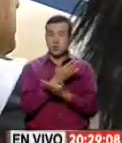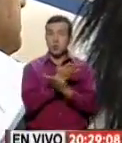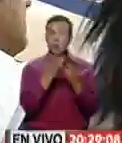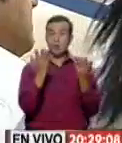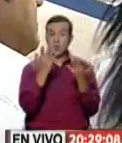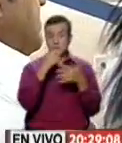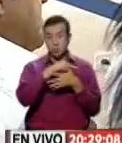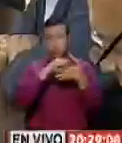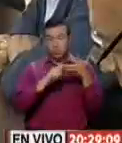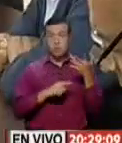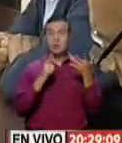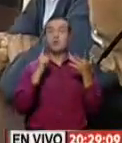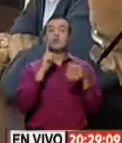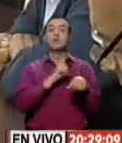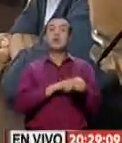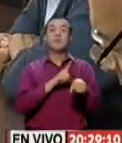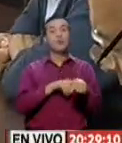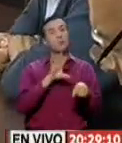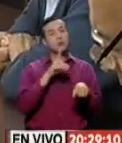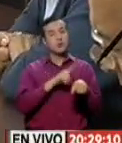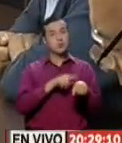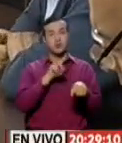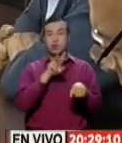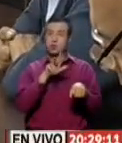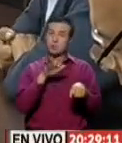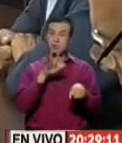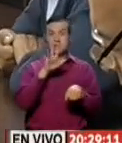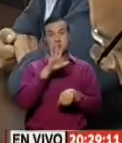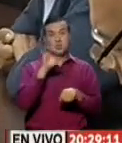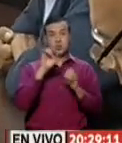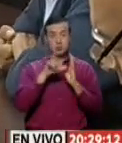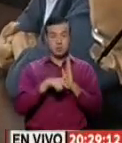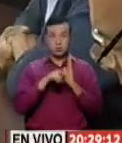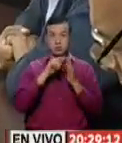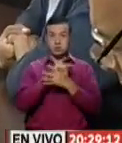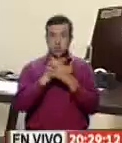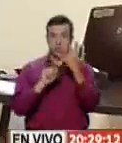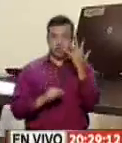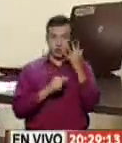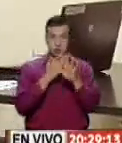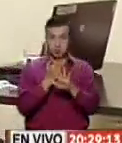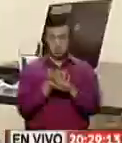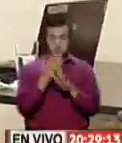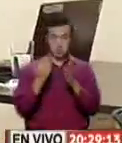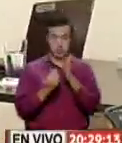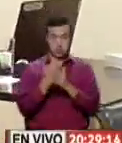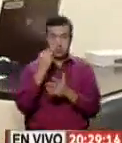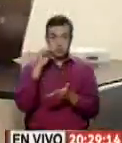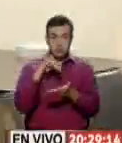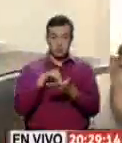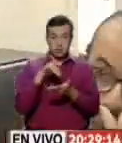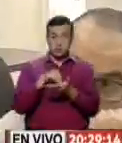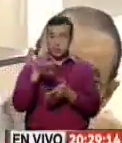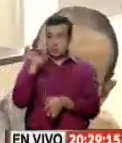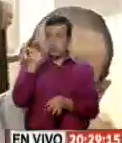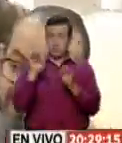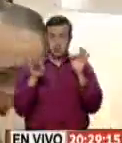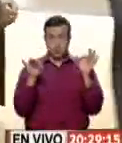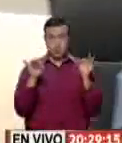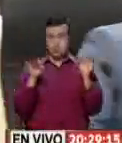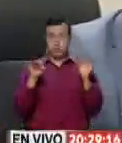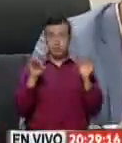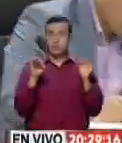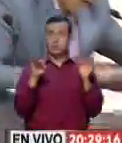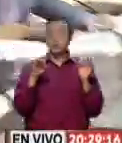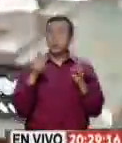en cada una se invierte un tiempo aproximado de 50 minutos. De las 5 ternas presentadas para elegir a los miembros del Consejo de la Judicatura, la